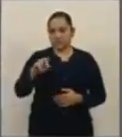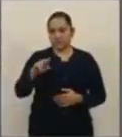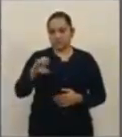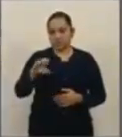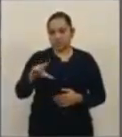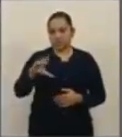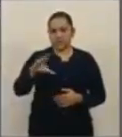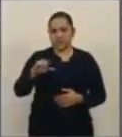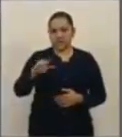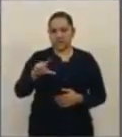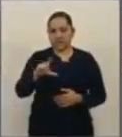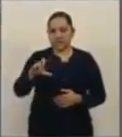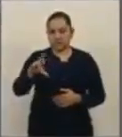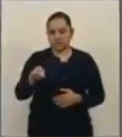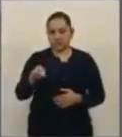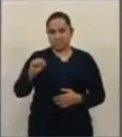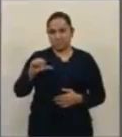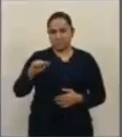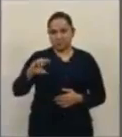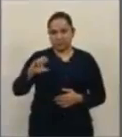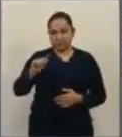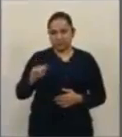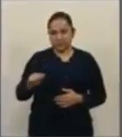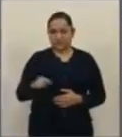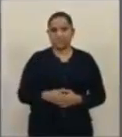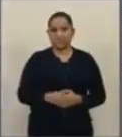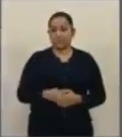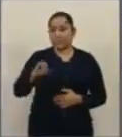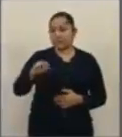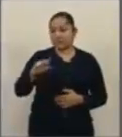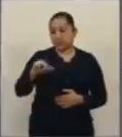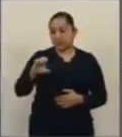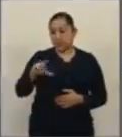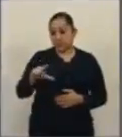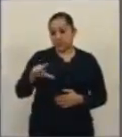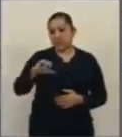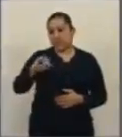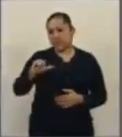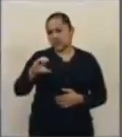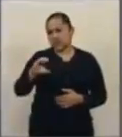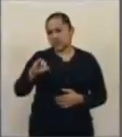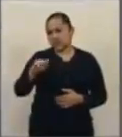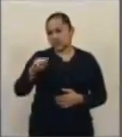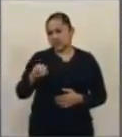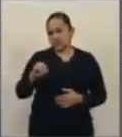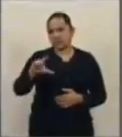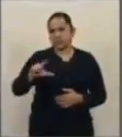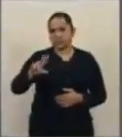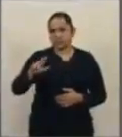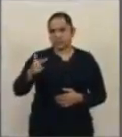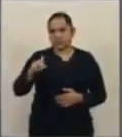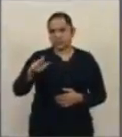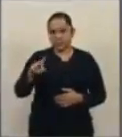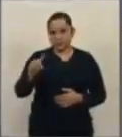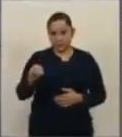Israel Caballero Sánchez, Israel Jacinto Lugardo,